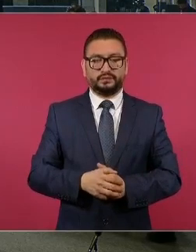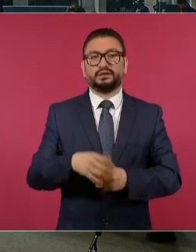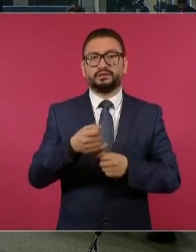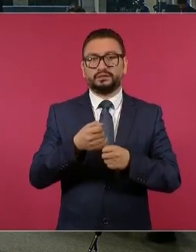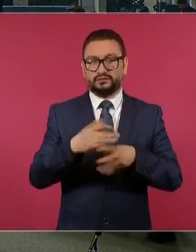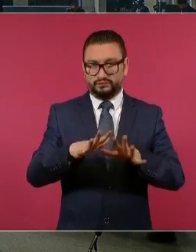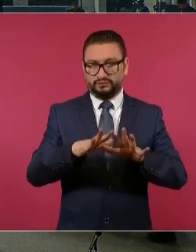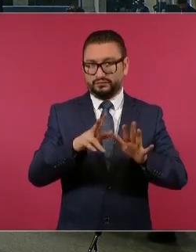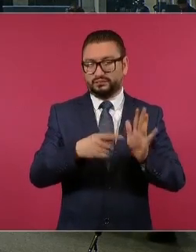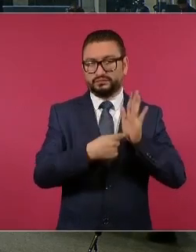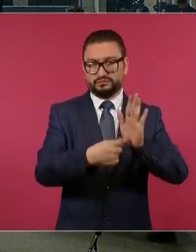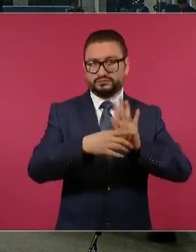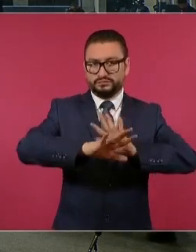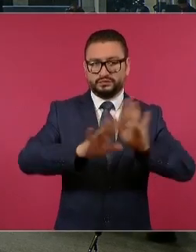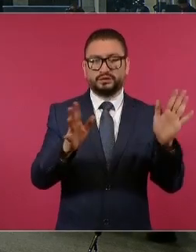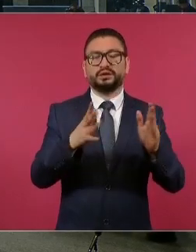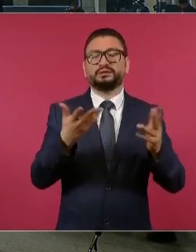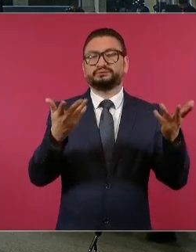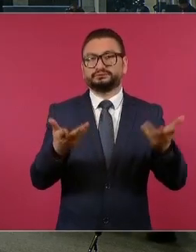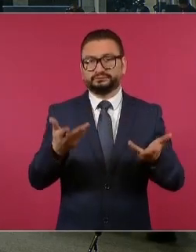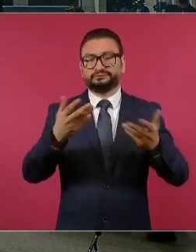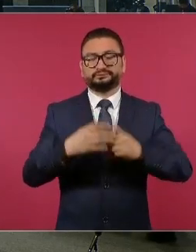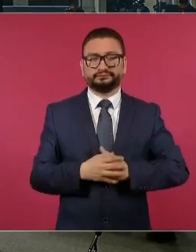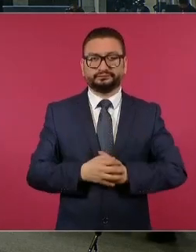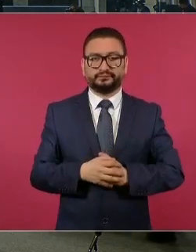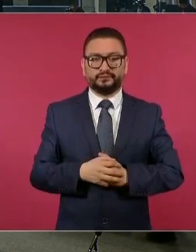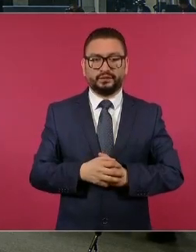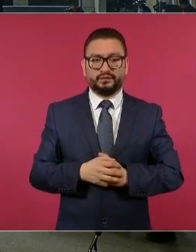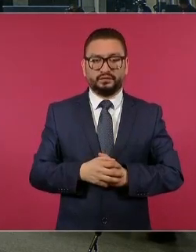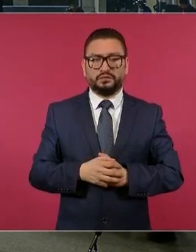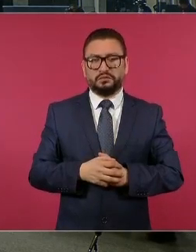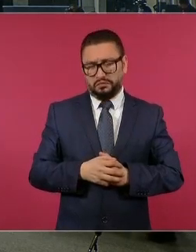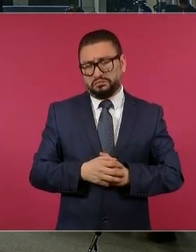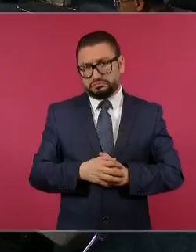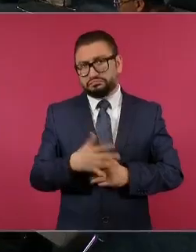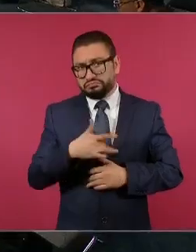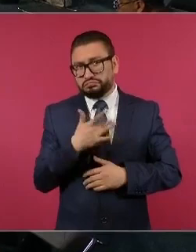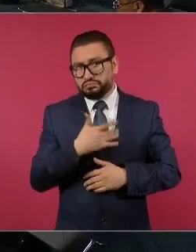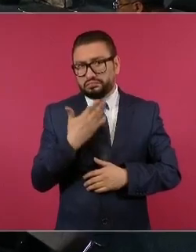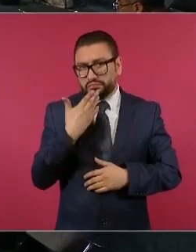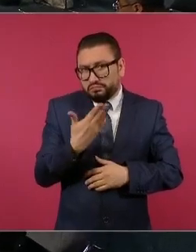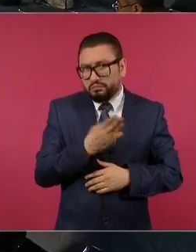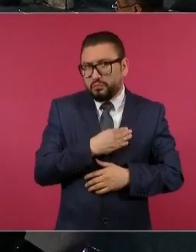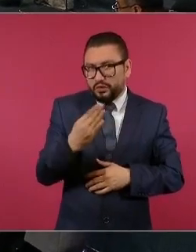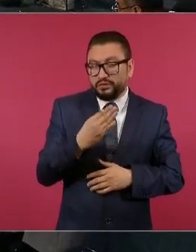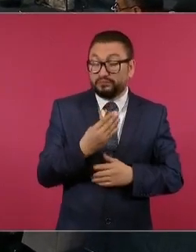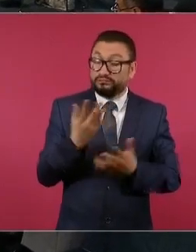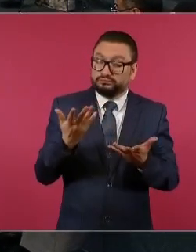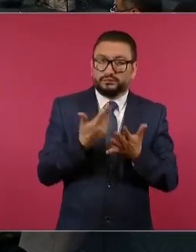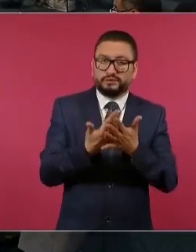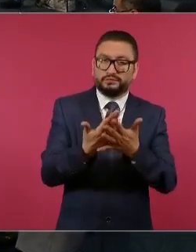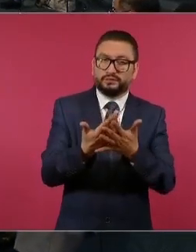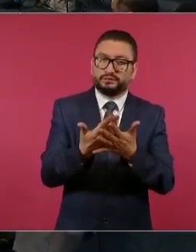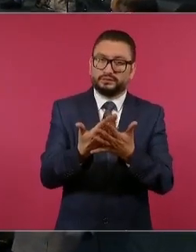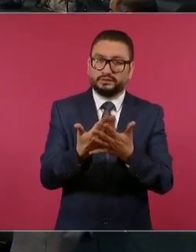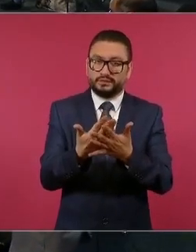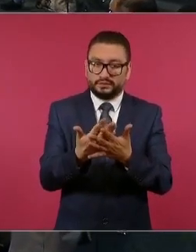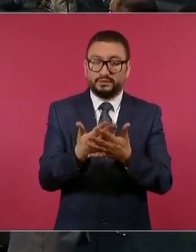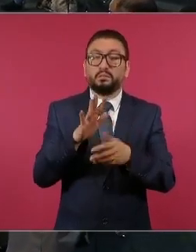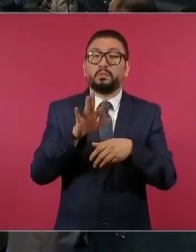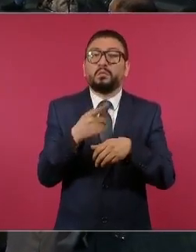informe, al parecer bueno, vamos a esperar, ¿no? De todas formas, porque